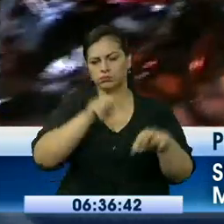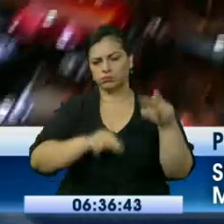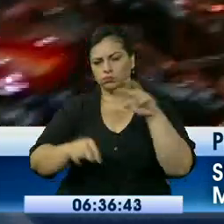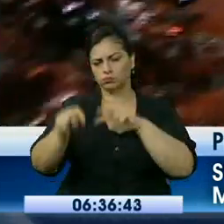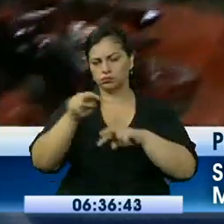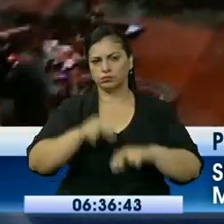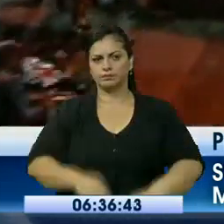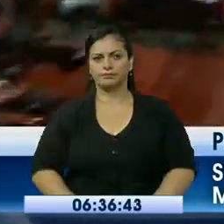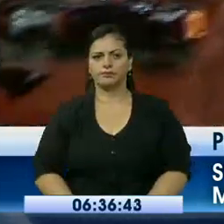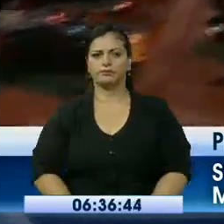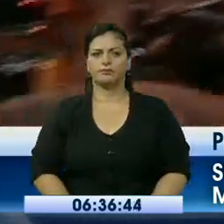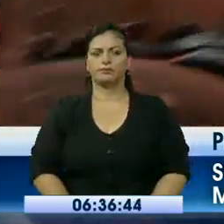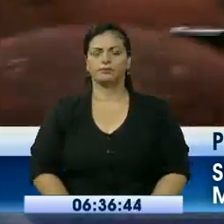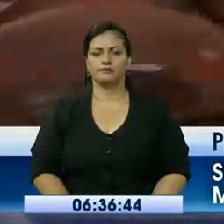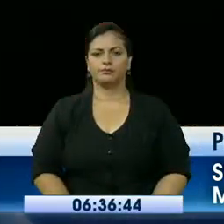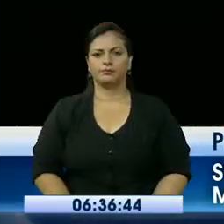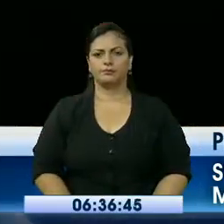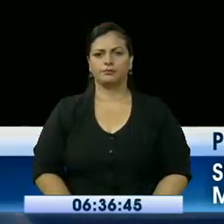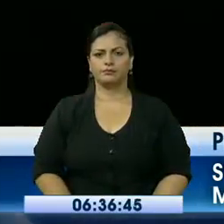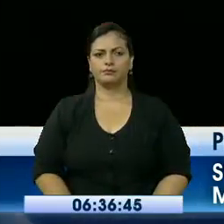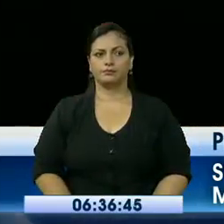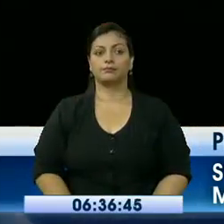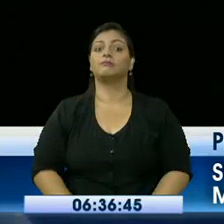Pero esto únicamente en tierra,